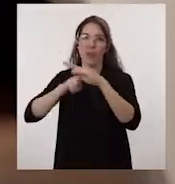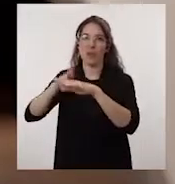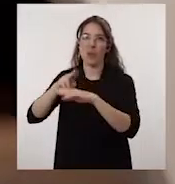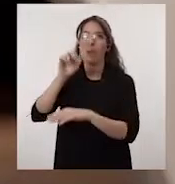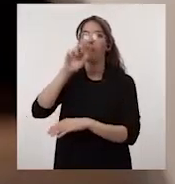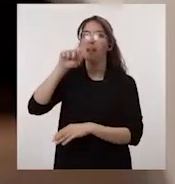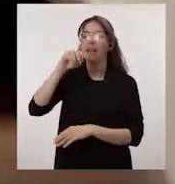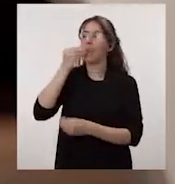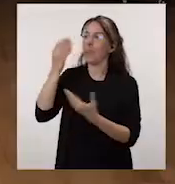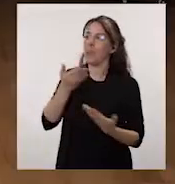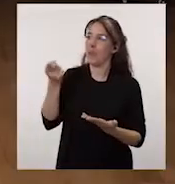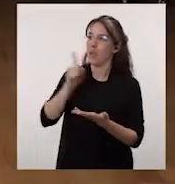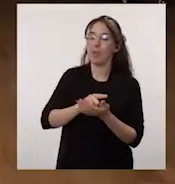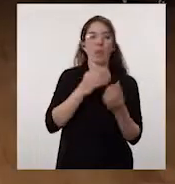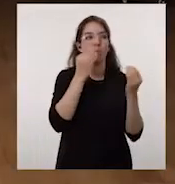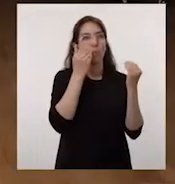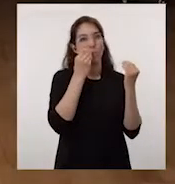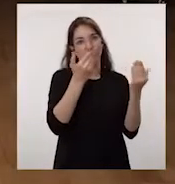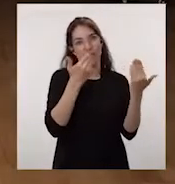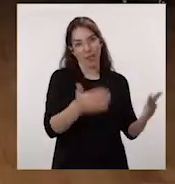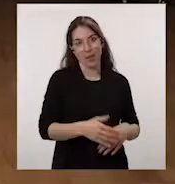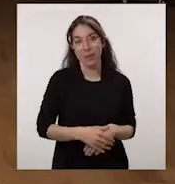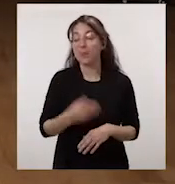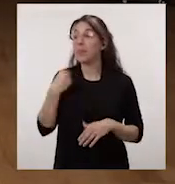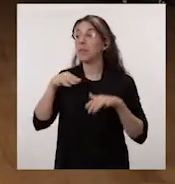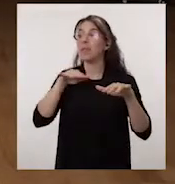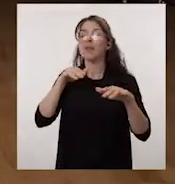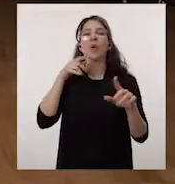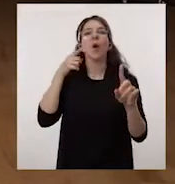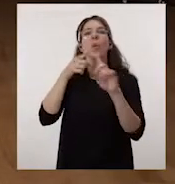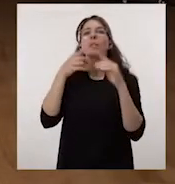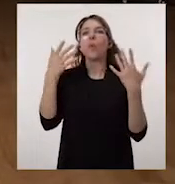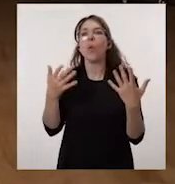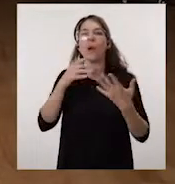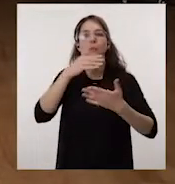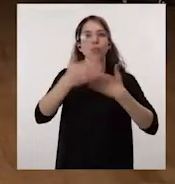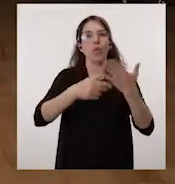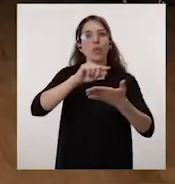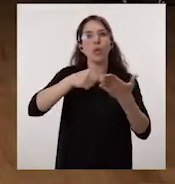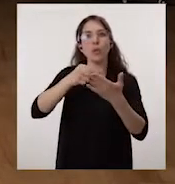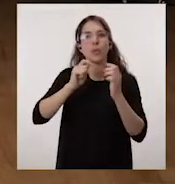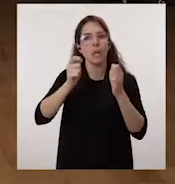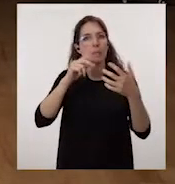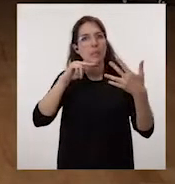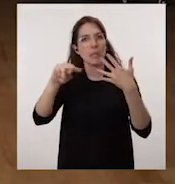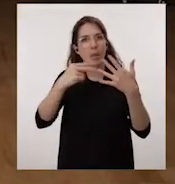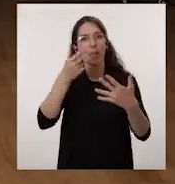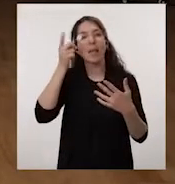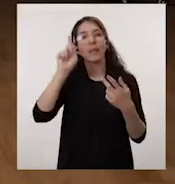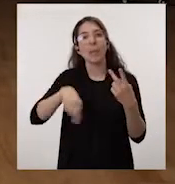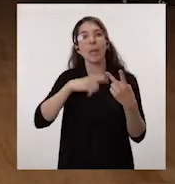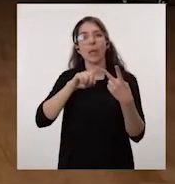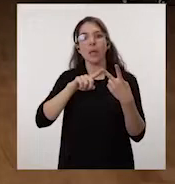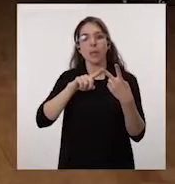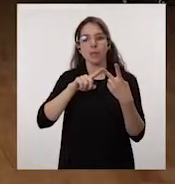bienvenidos de nuevo muchas gracias y muchas de esas acciones lo que buscan es aportar transparencia a los procesos de contratación además